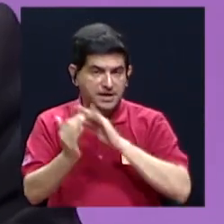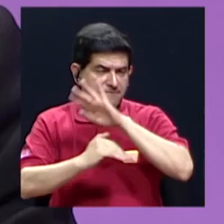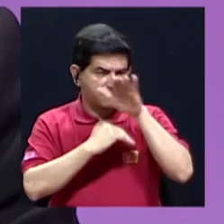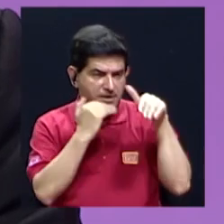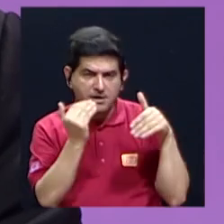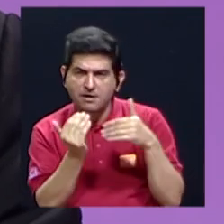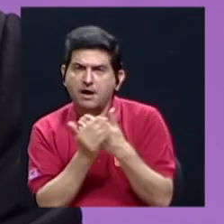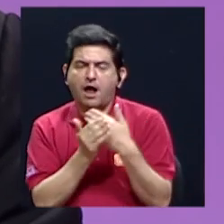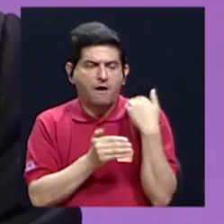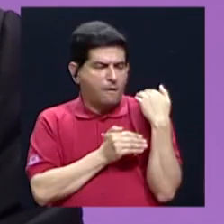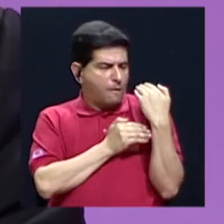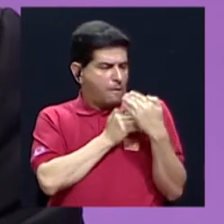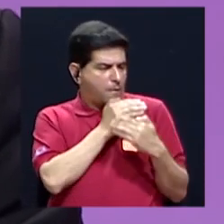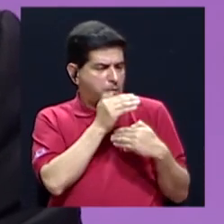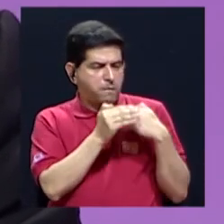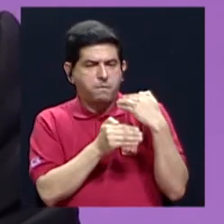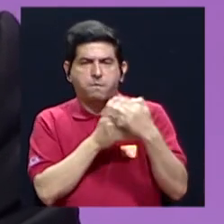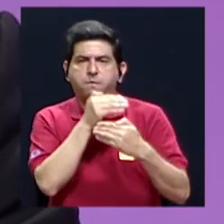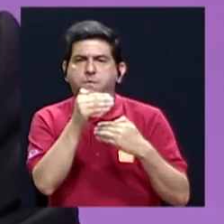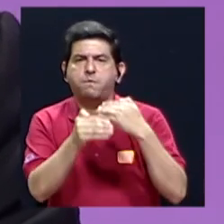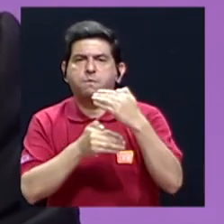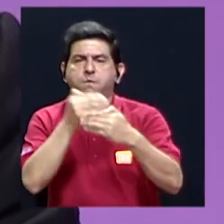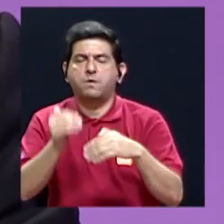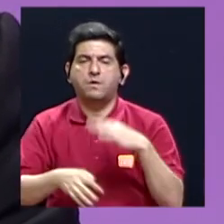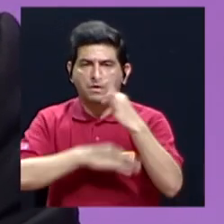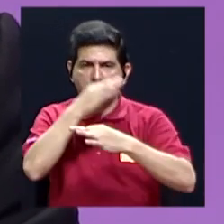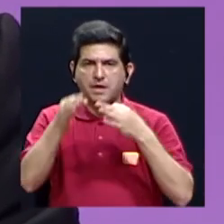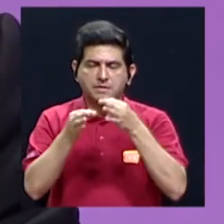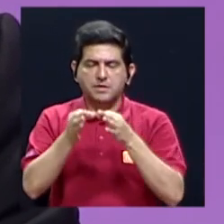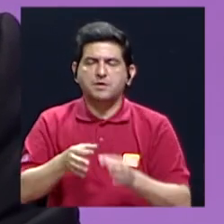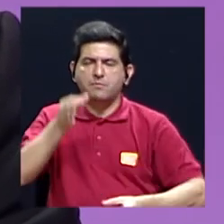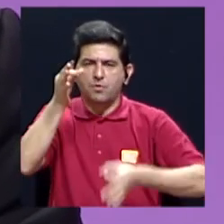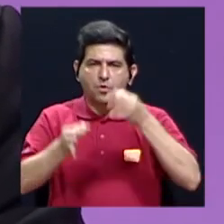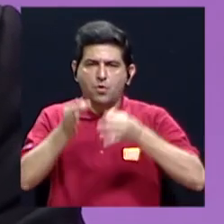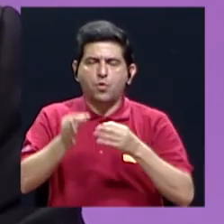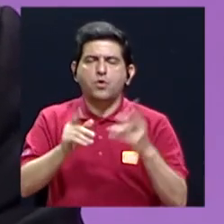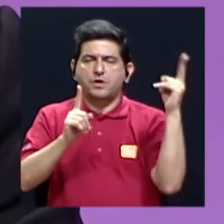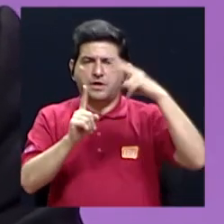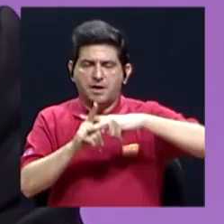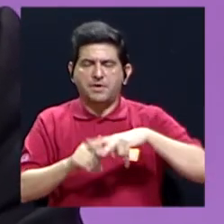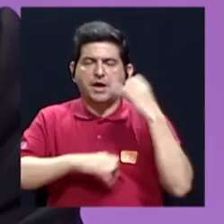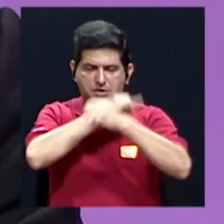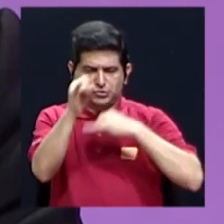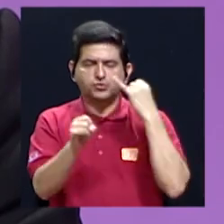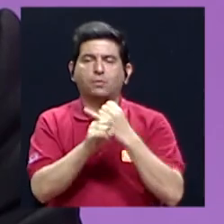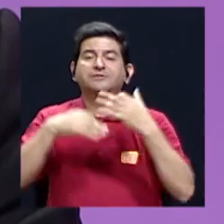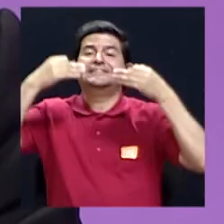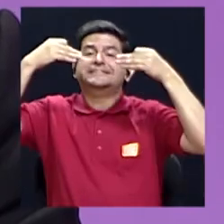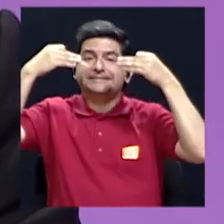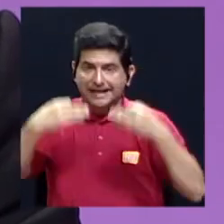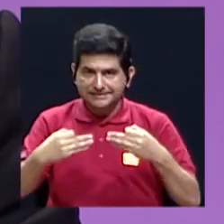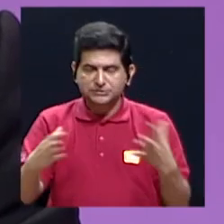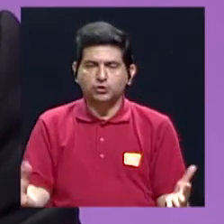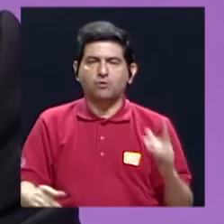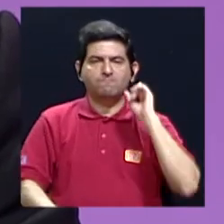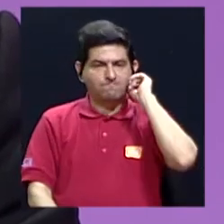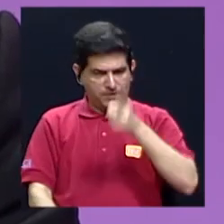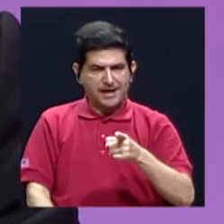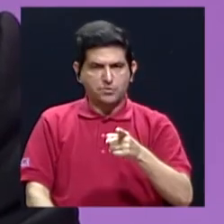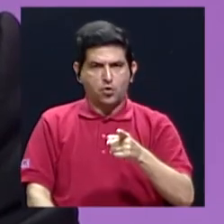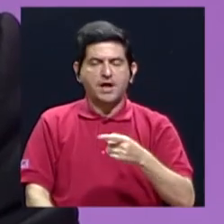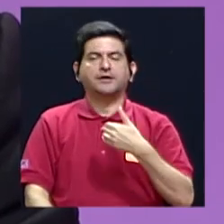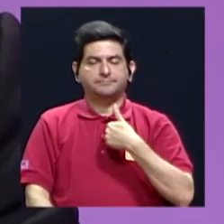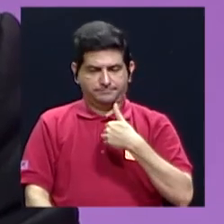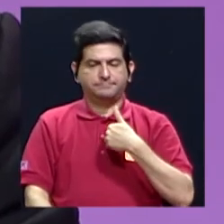todo un proceso, en este caso es un proceso jurisdiccional internacional. Es una decisión vinculante, digamos,